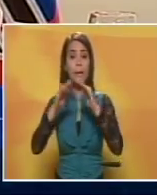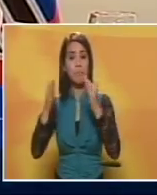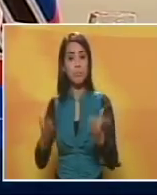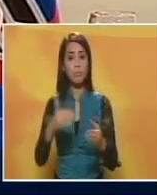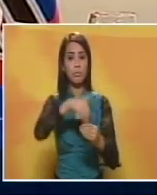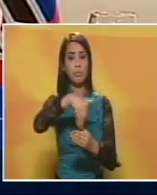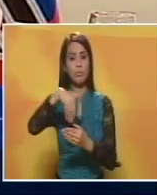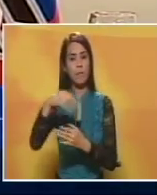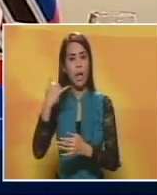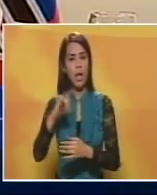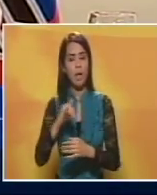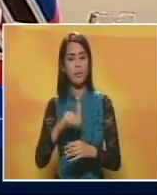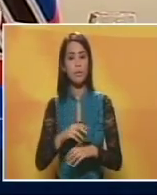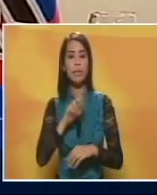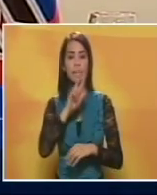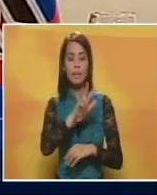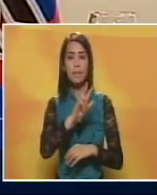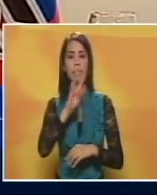electorales, tenemos